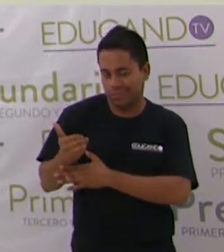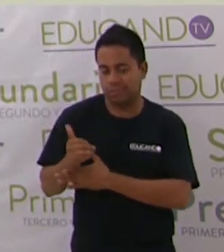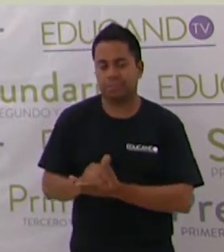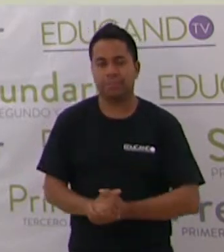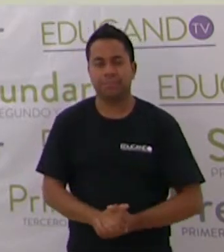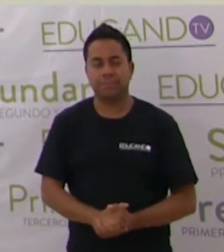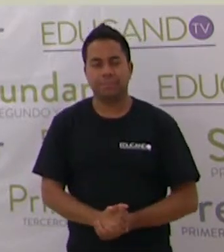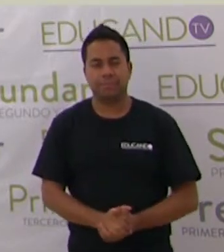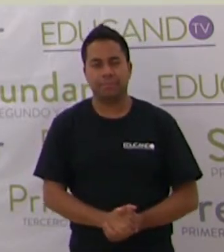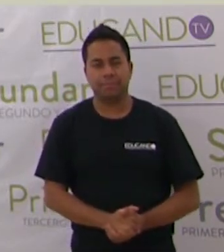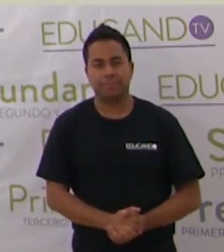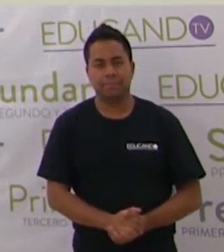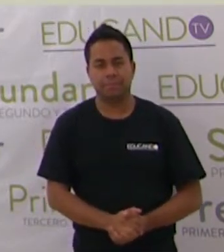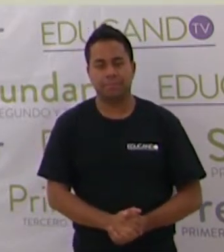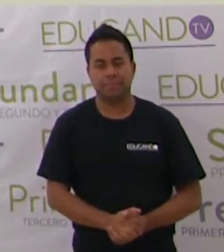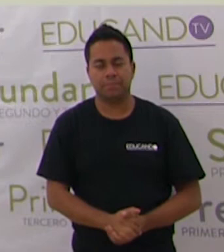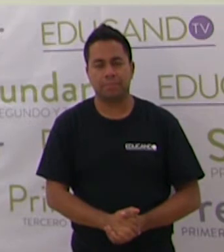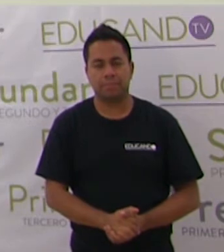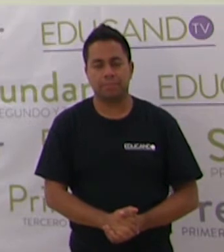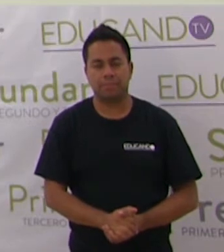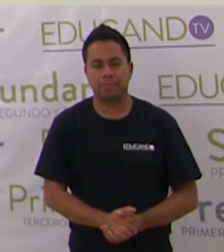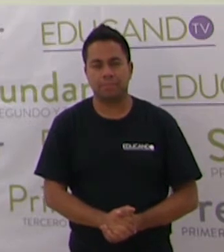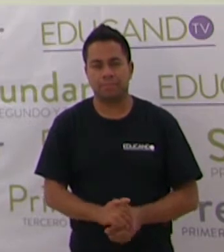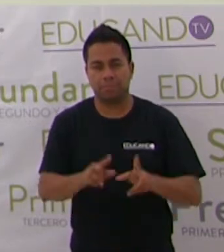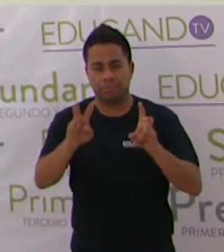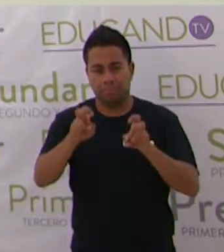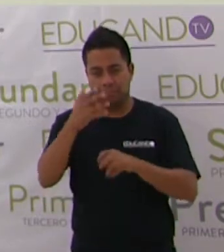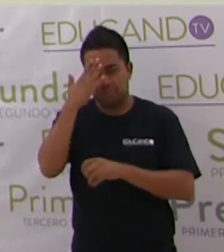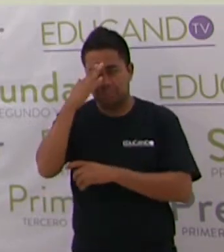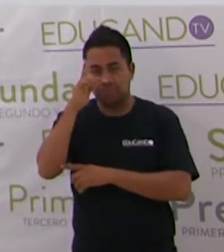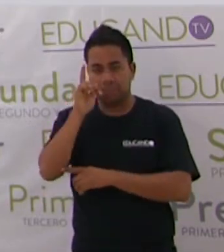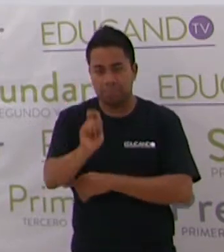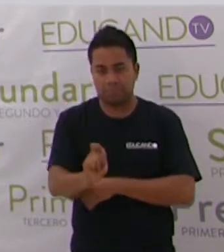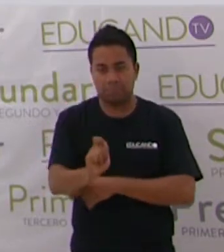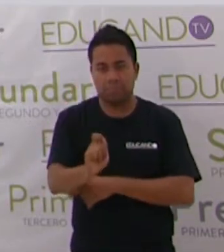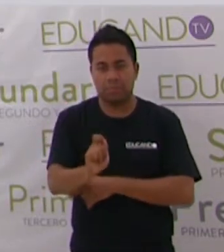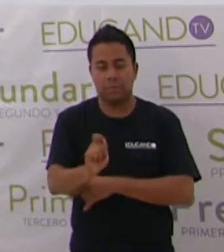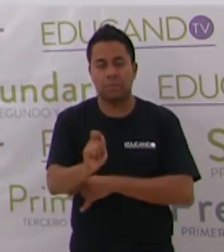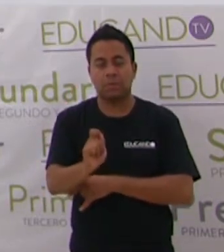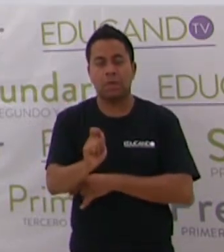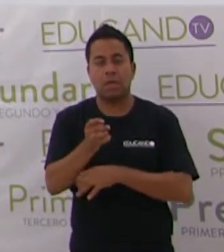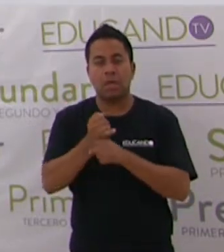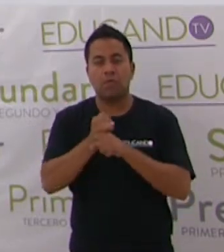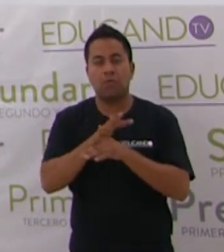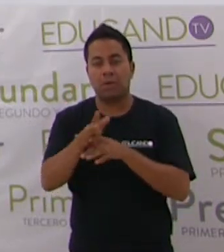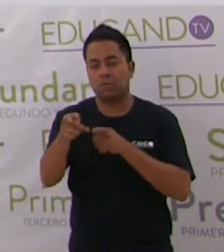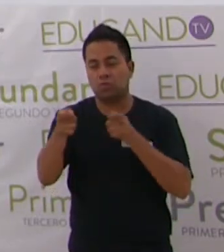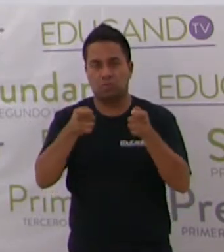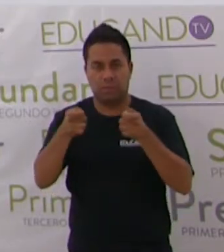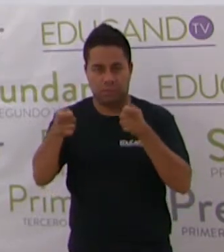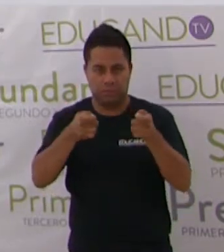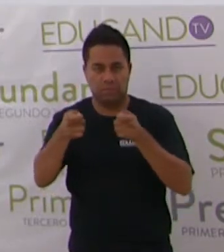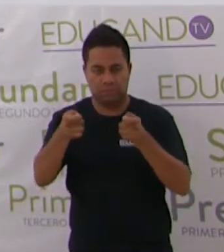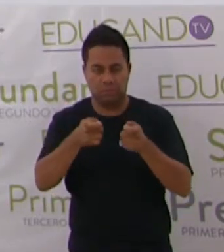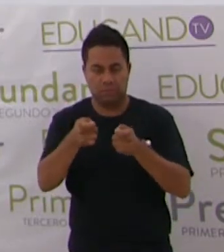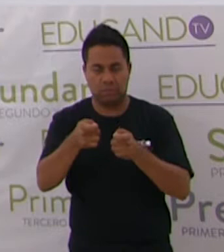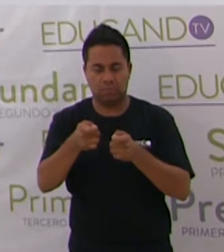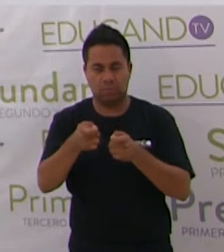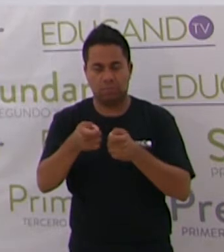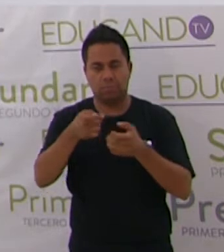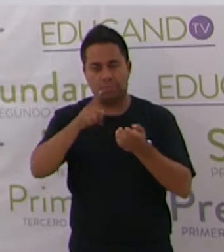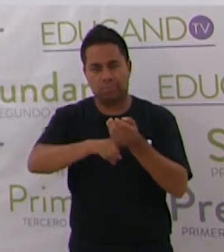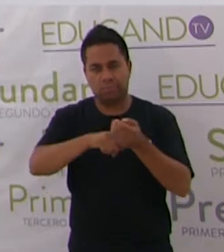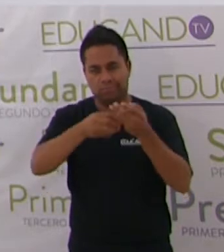Y el tema, como sabemos, se llama manejo de la información. Y entre de